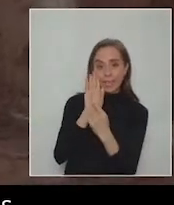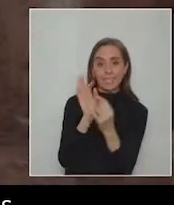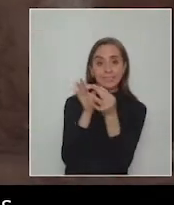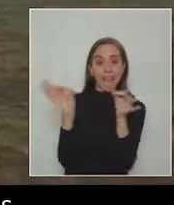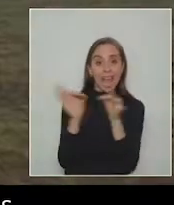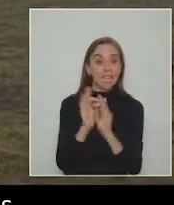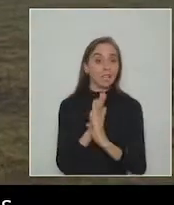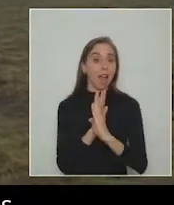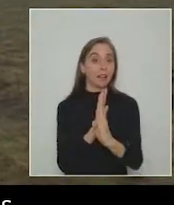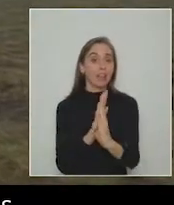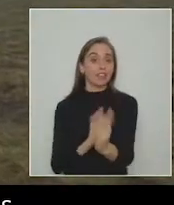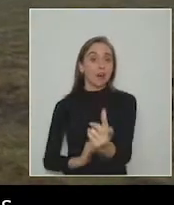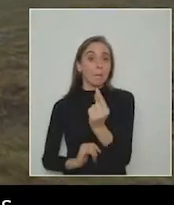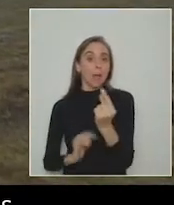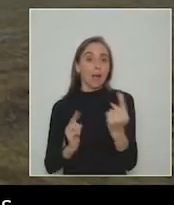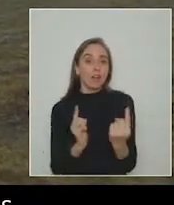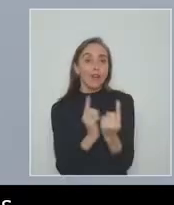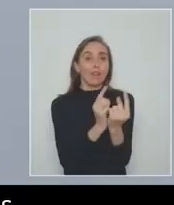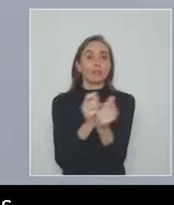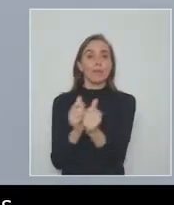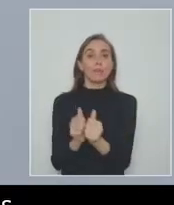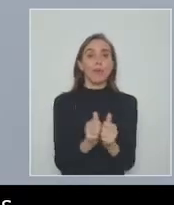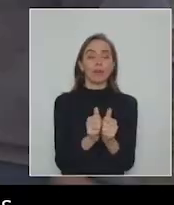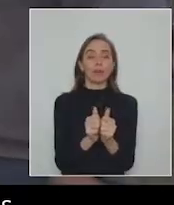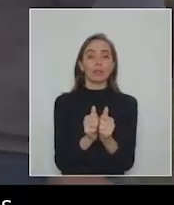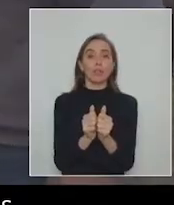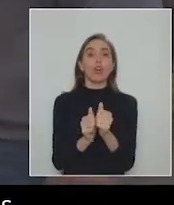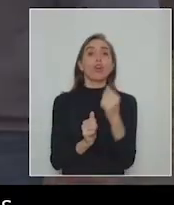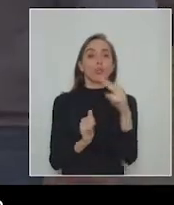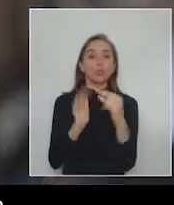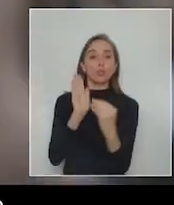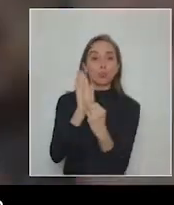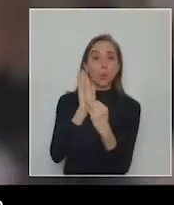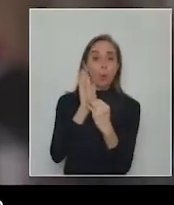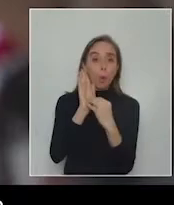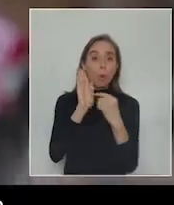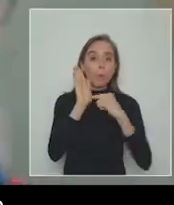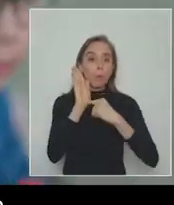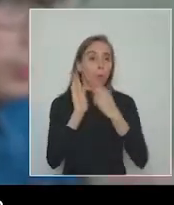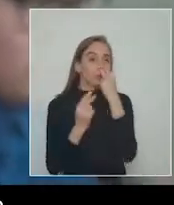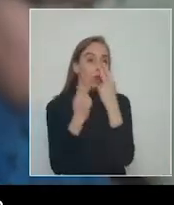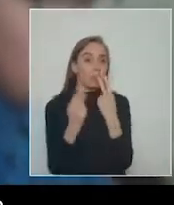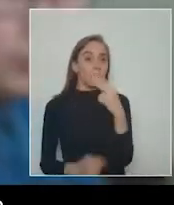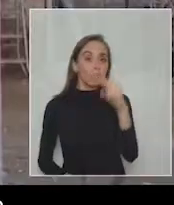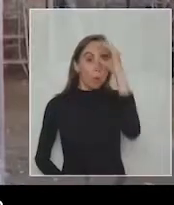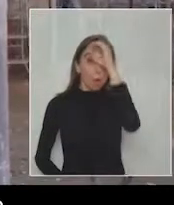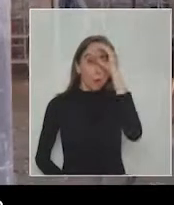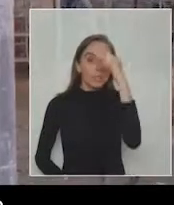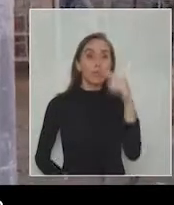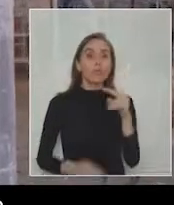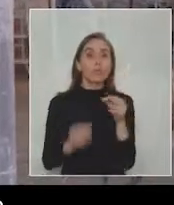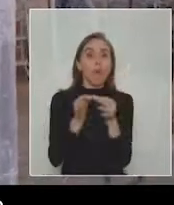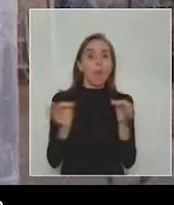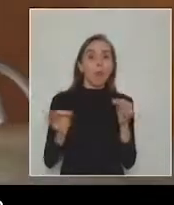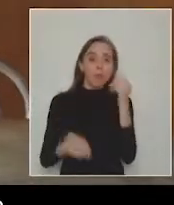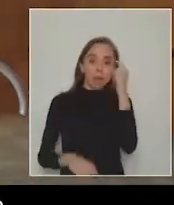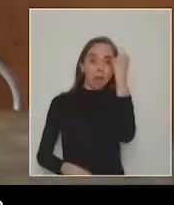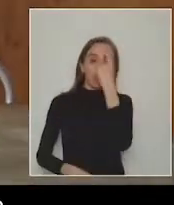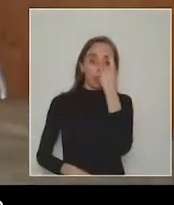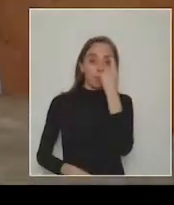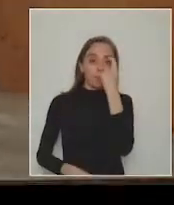sean rectas, porque es la forma más corta para juntarnos. Con tu punto de vista, con tu opinión, con tu línea de